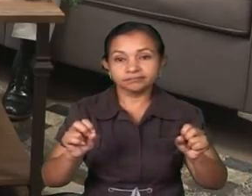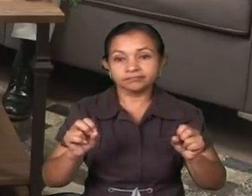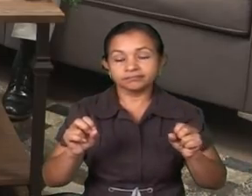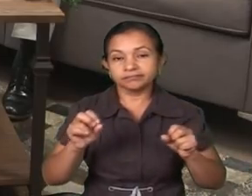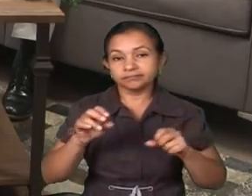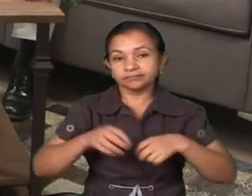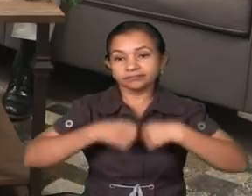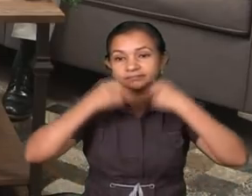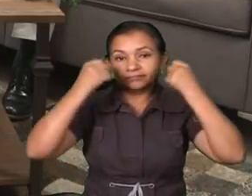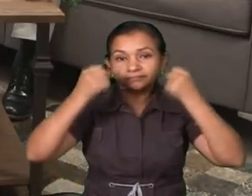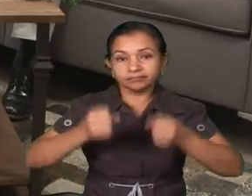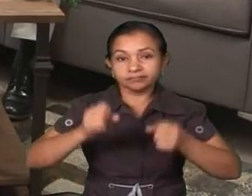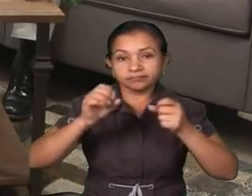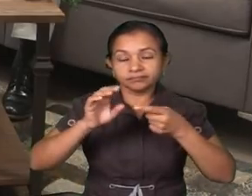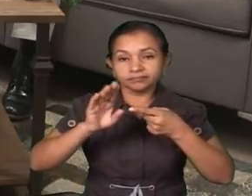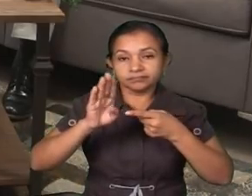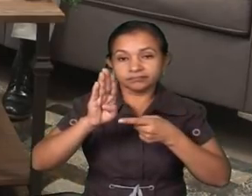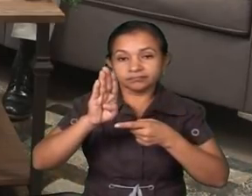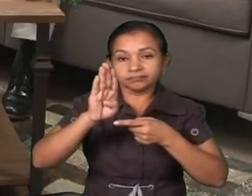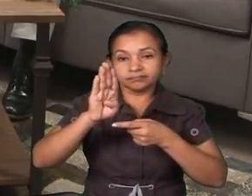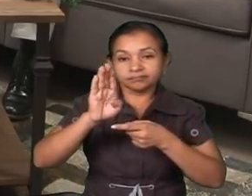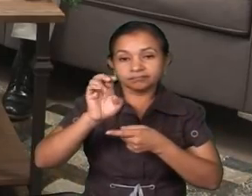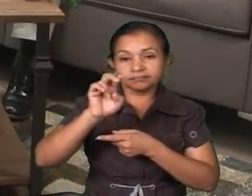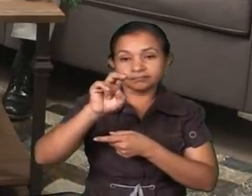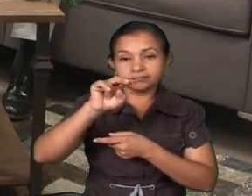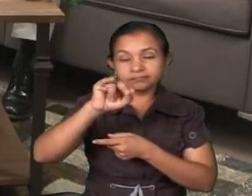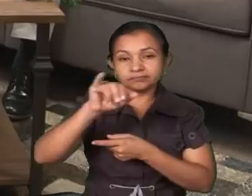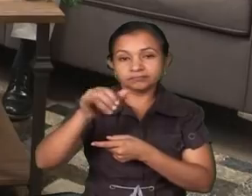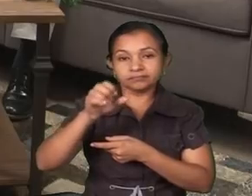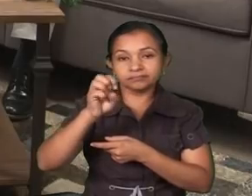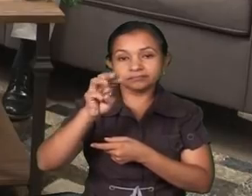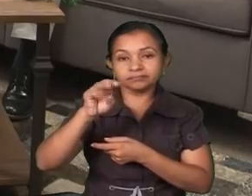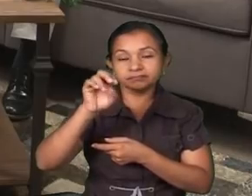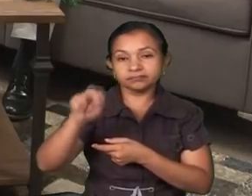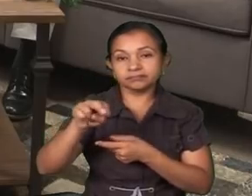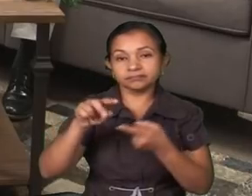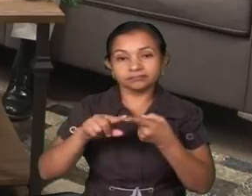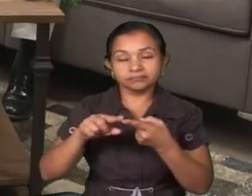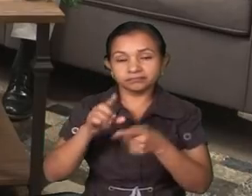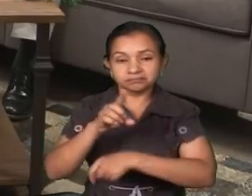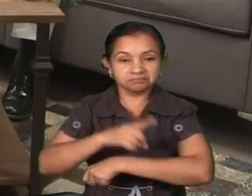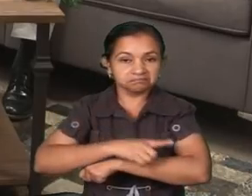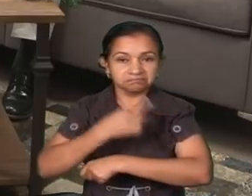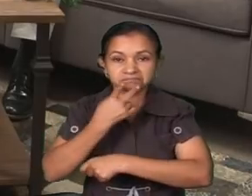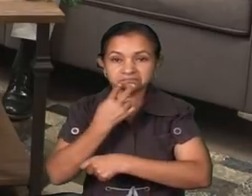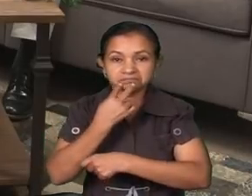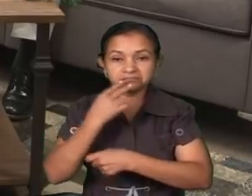Benjamín Zeledón, no estaba Daniel Ortega, ni estaba este gobierno.